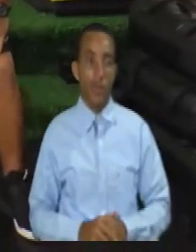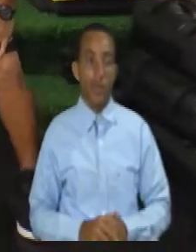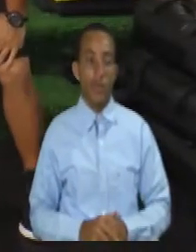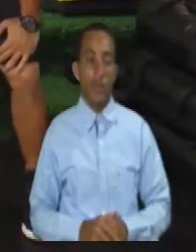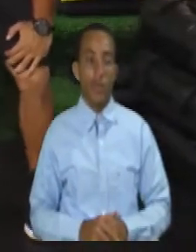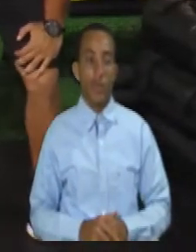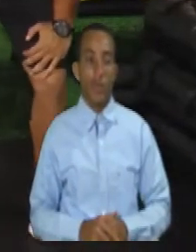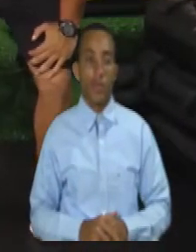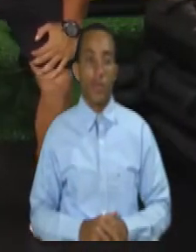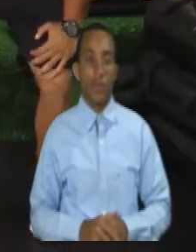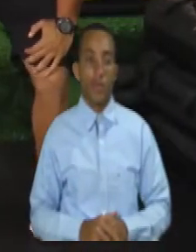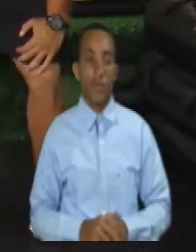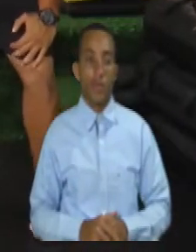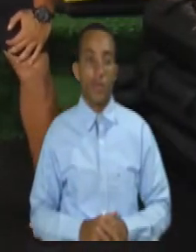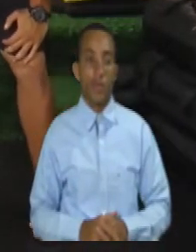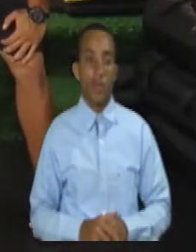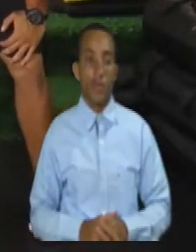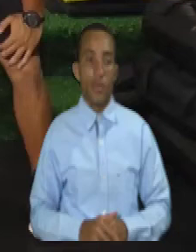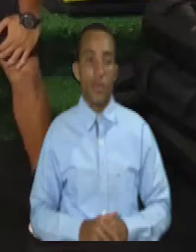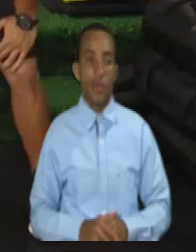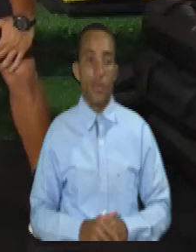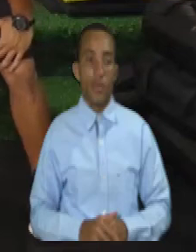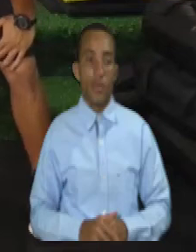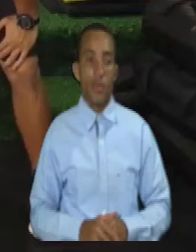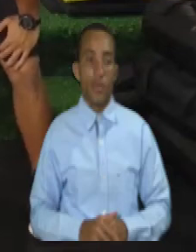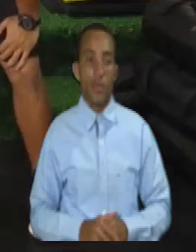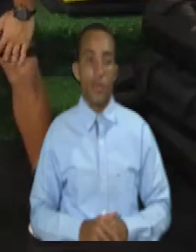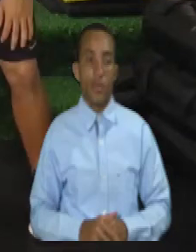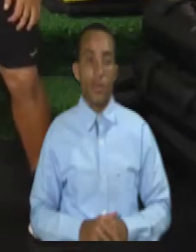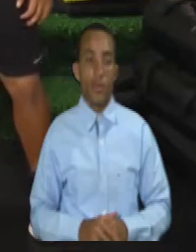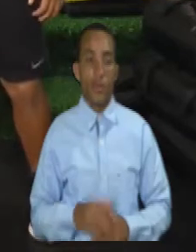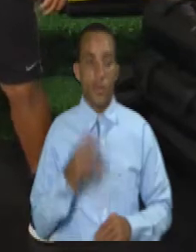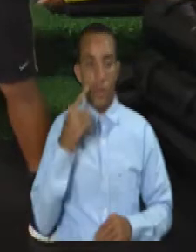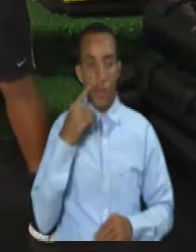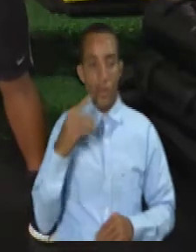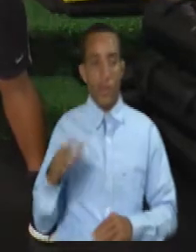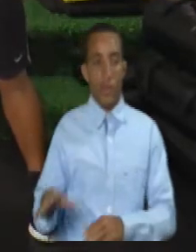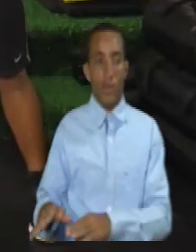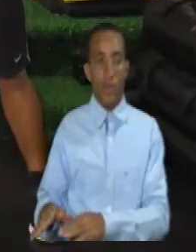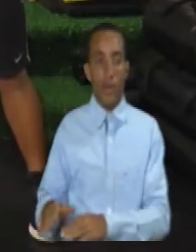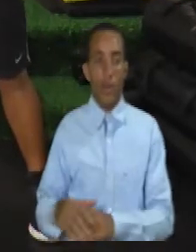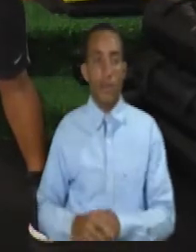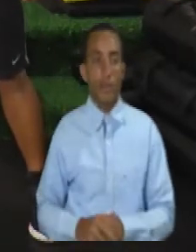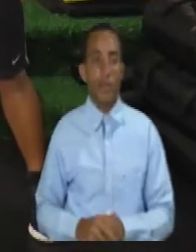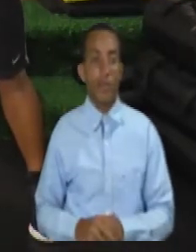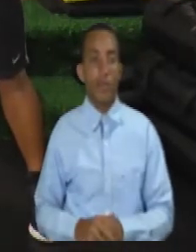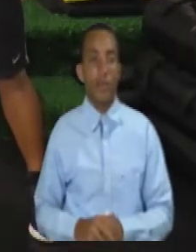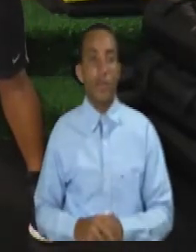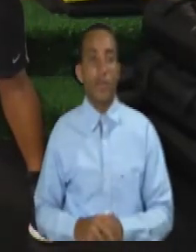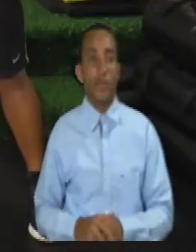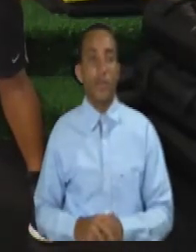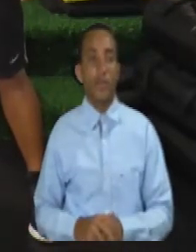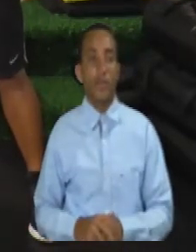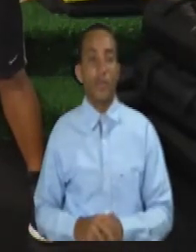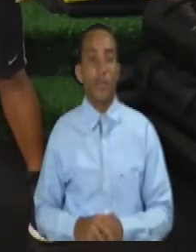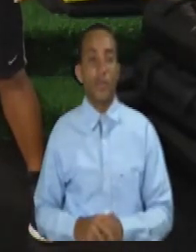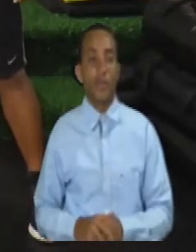esta pierna va a levantar, levanta el talón. Y las dos manos vienen acá. Excelente movimiento, excelente